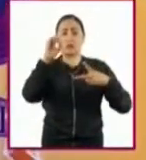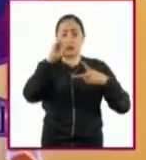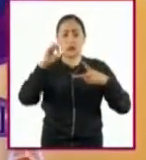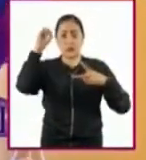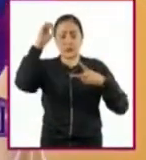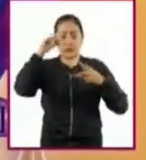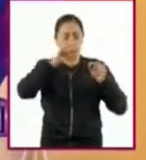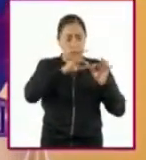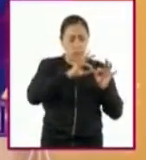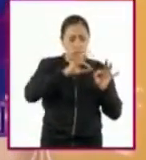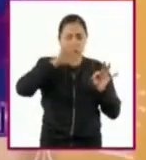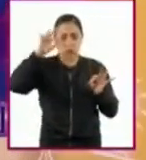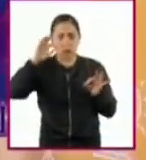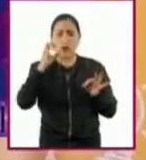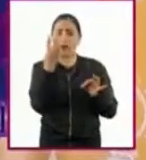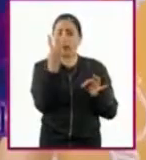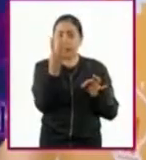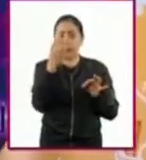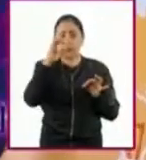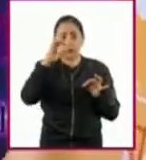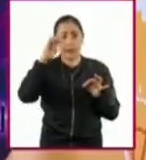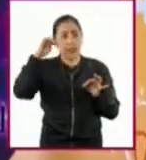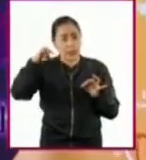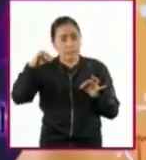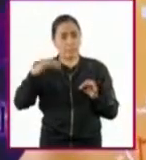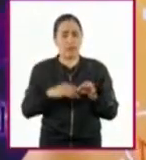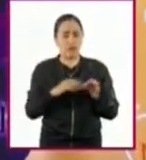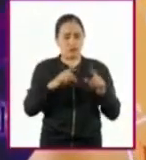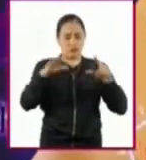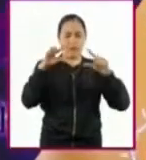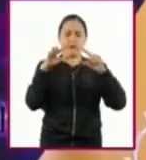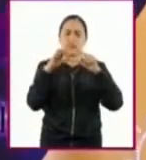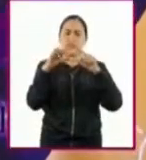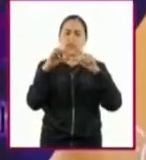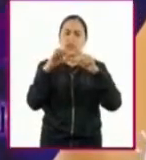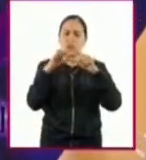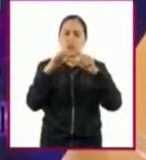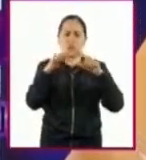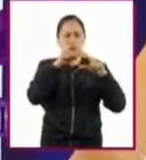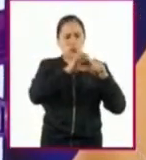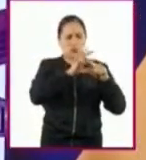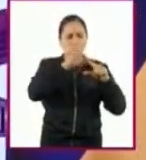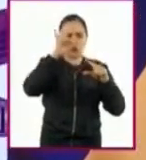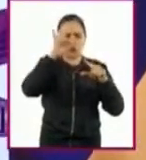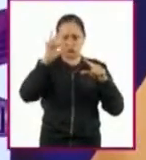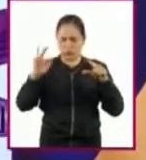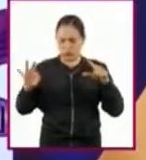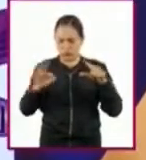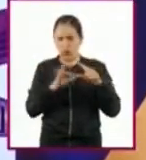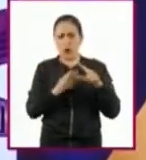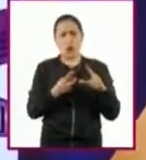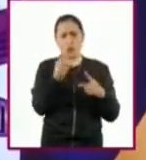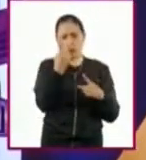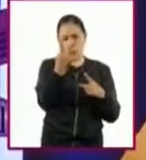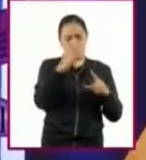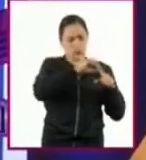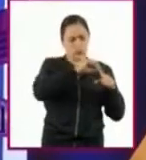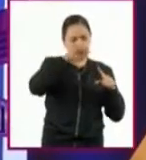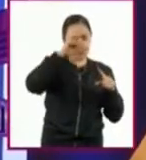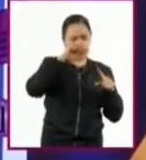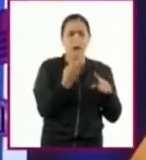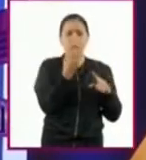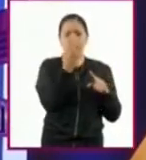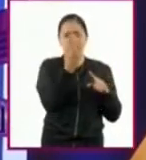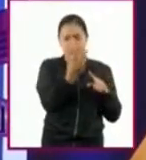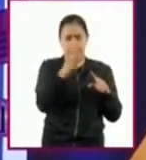segmento que mide 3 centímetros. Para trazar un triángulo y para otro tenemos la medida de dos lados, uno de 3